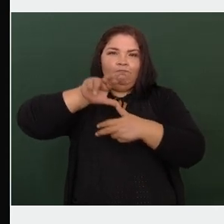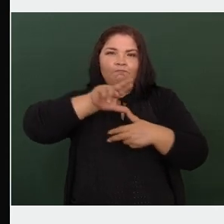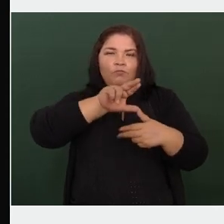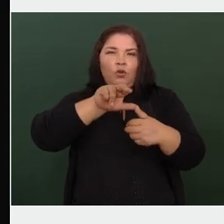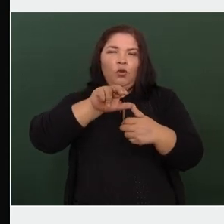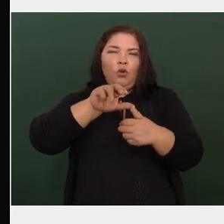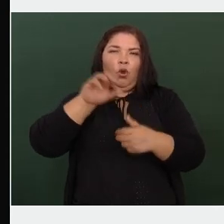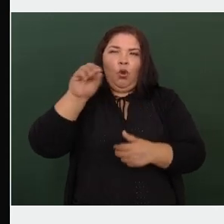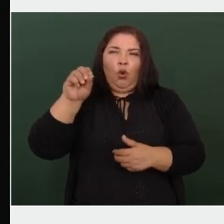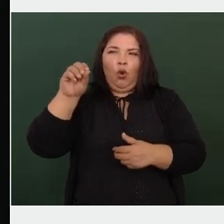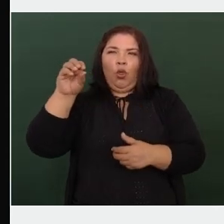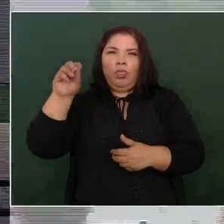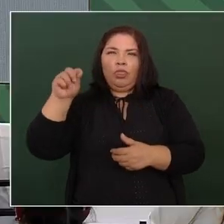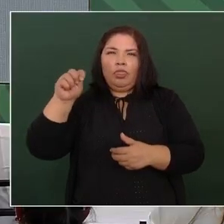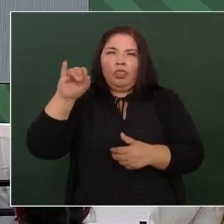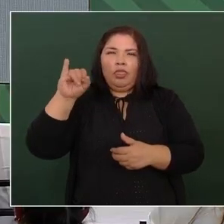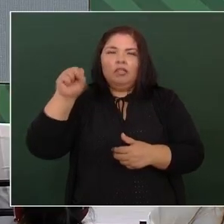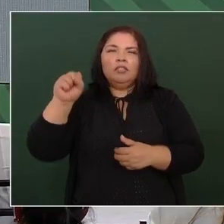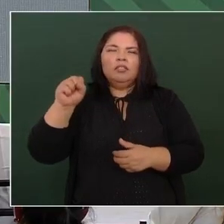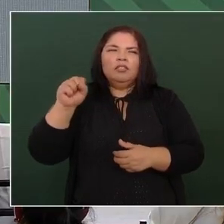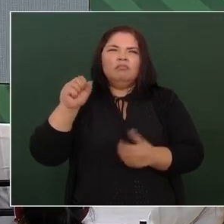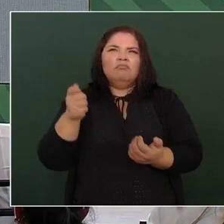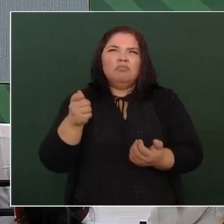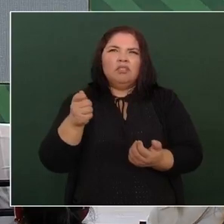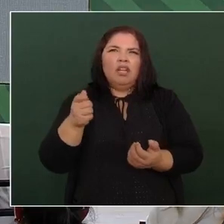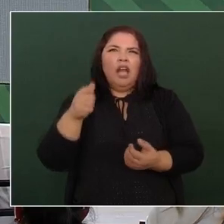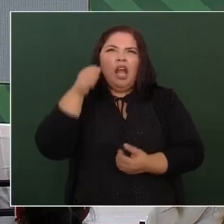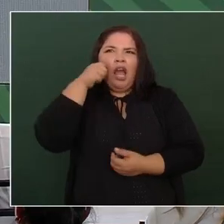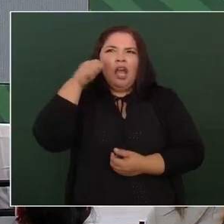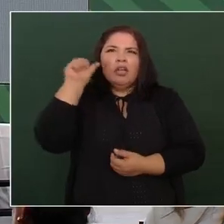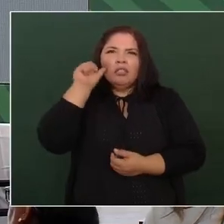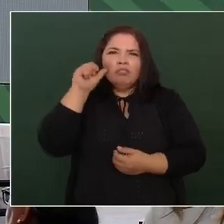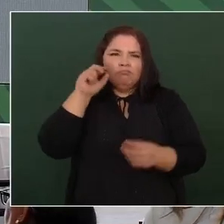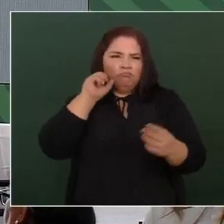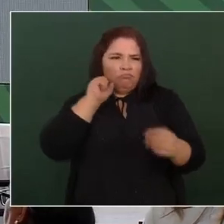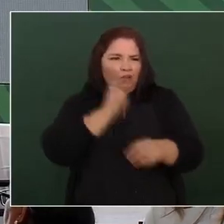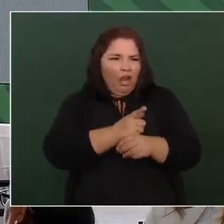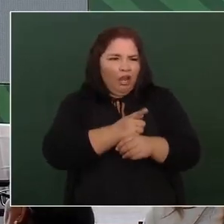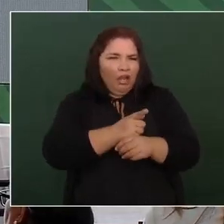Otis. ¿Cuándo están dando esto? Yo lo vi ayer.